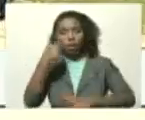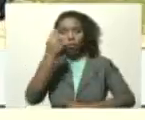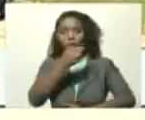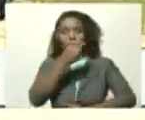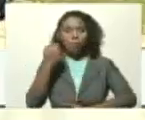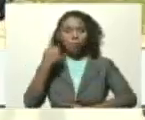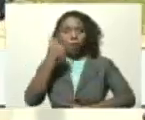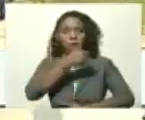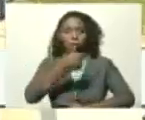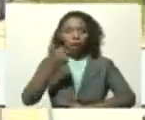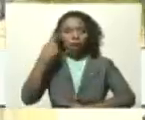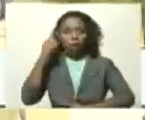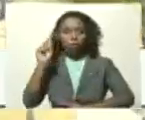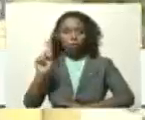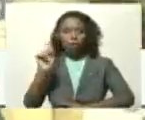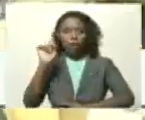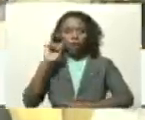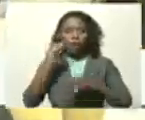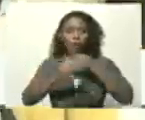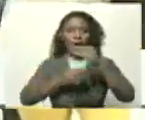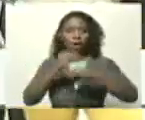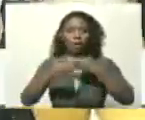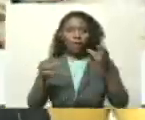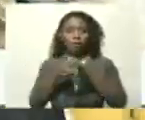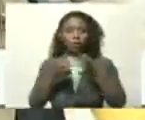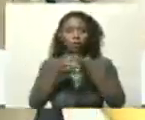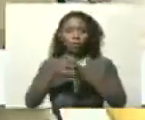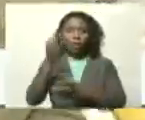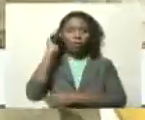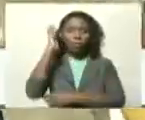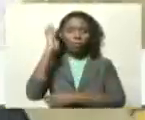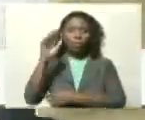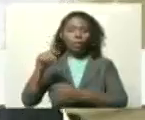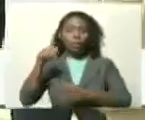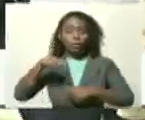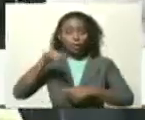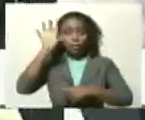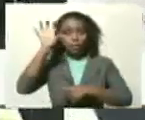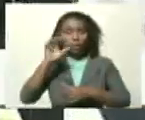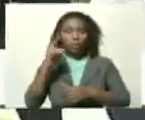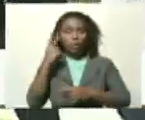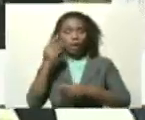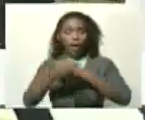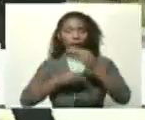de cada uno de los que conforman el bloque parlamentario de la patria, pero además también los que